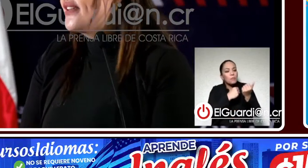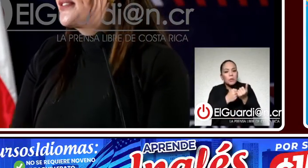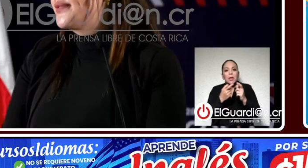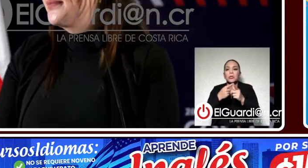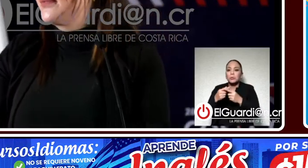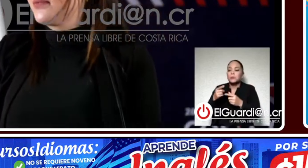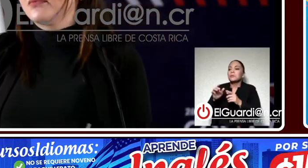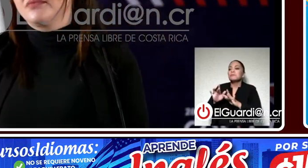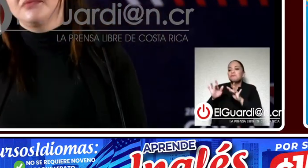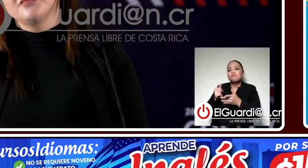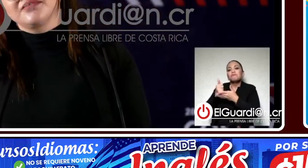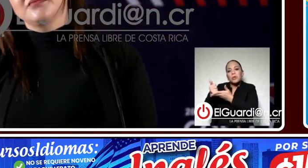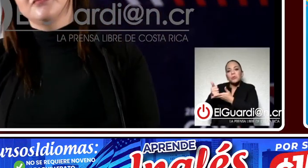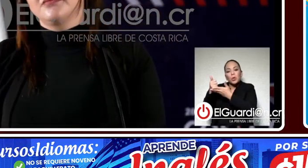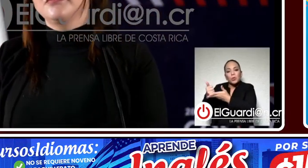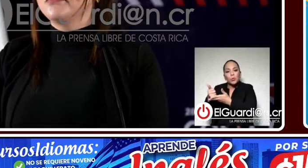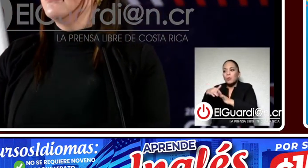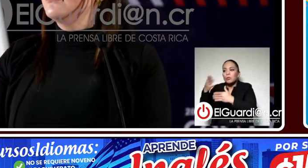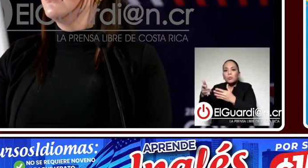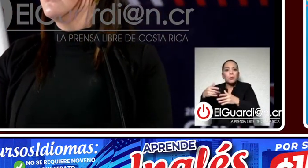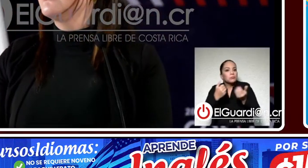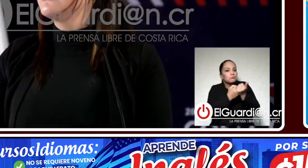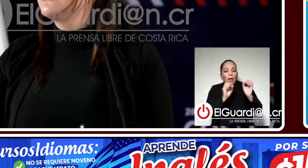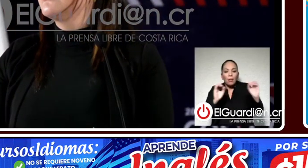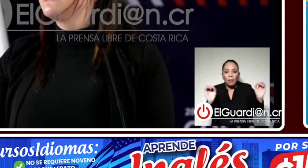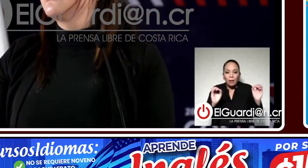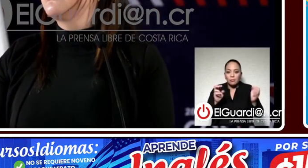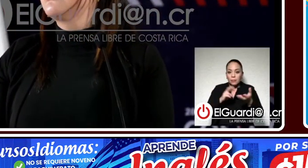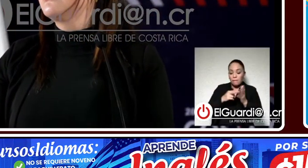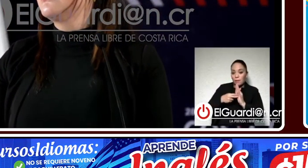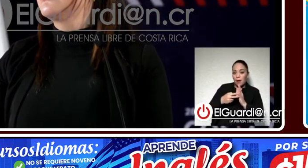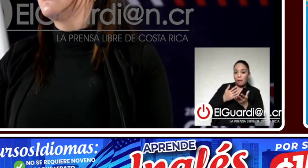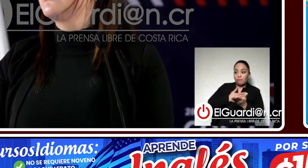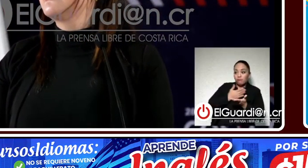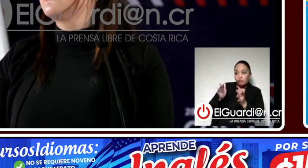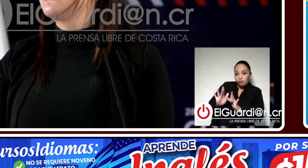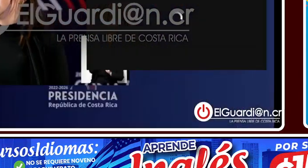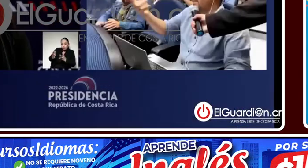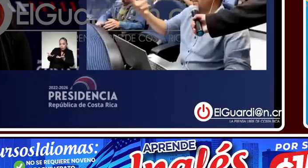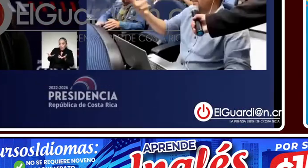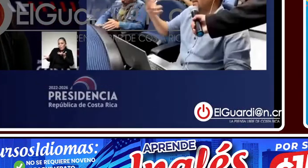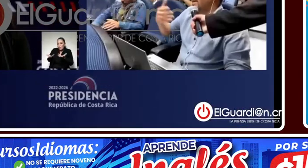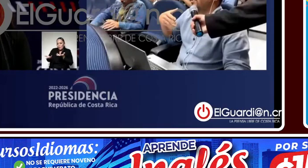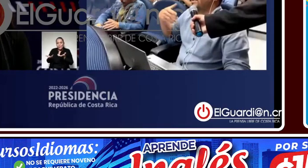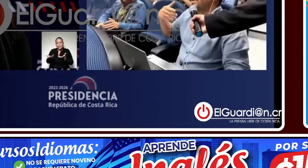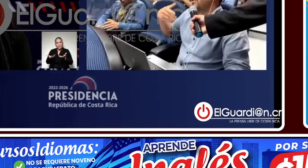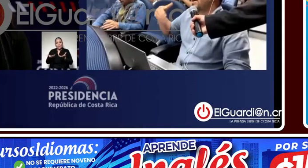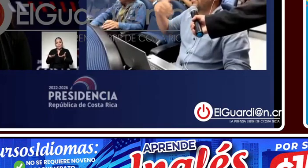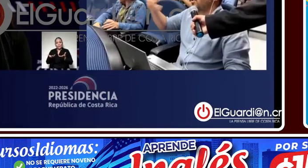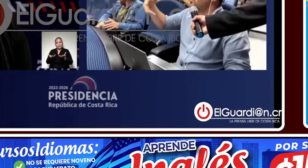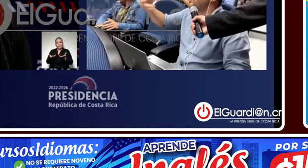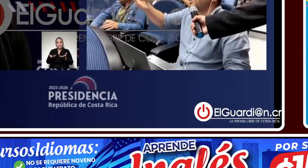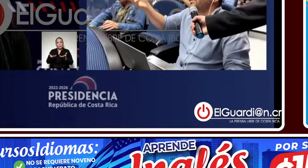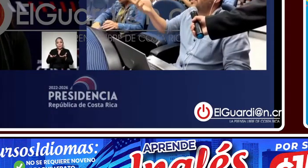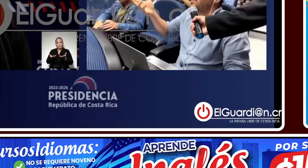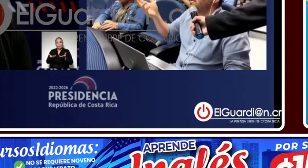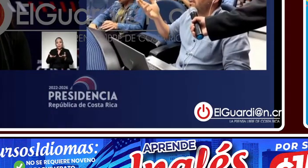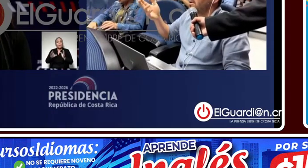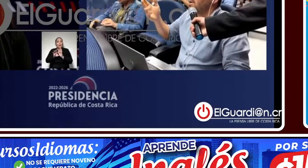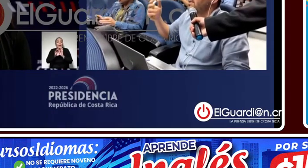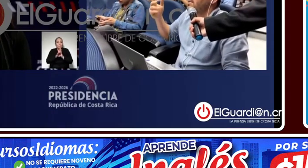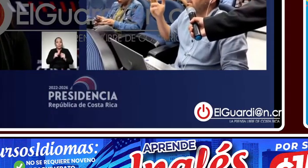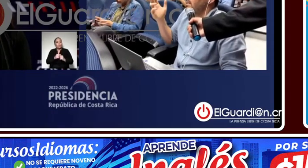siguió ayudando. Por eso, resultó ser caridad entonces al final, pero yo le puedo decir a usted, deme dinero y le doy a cambio un